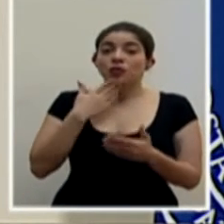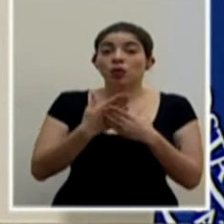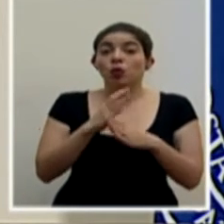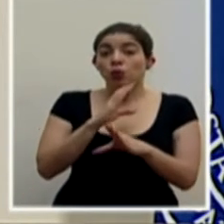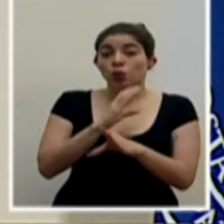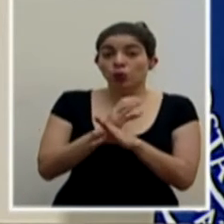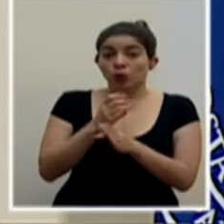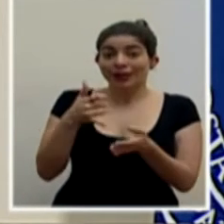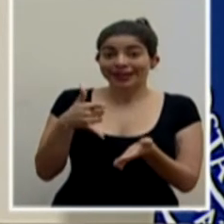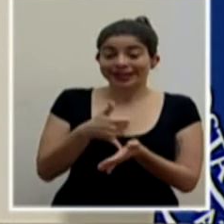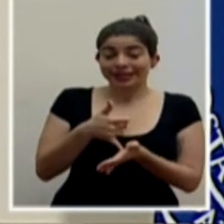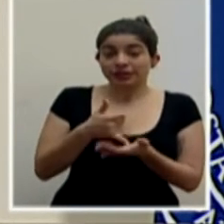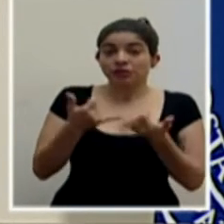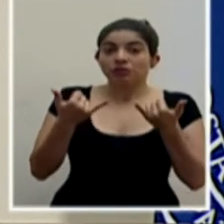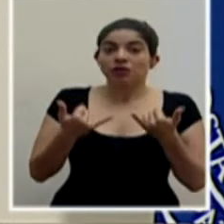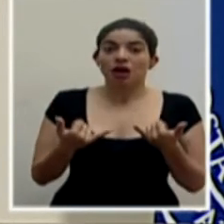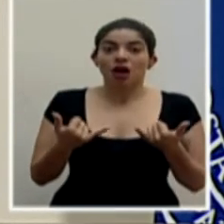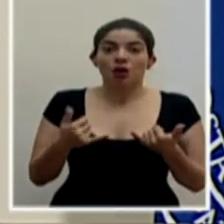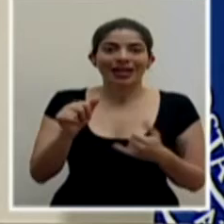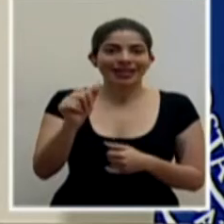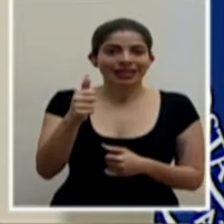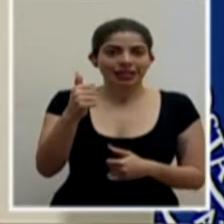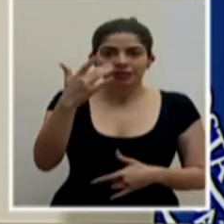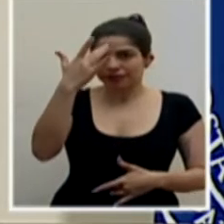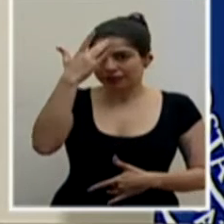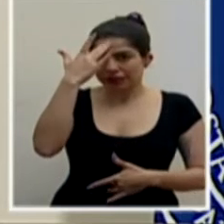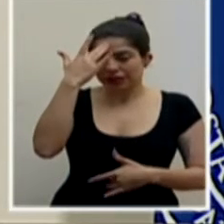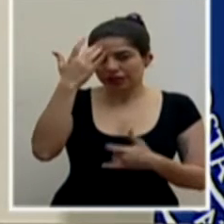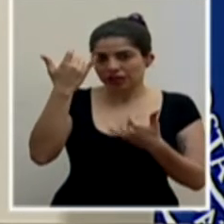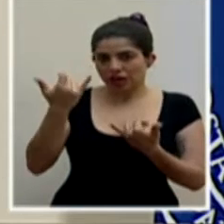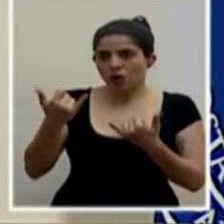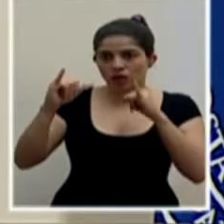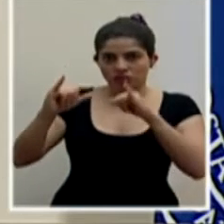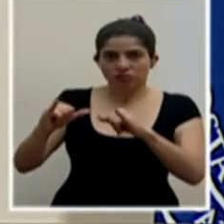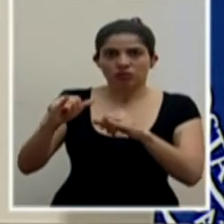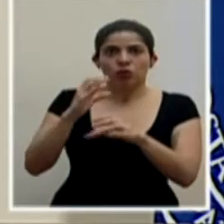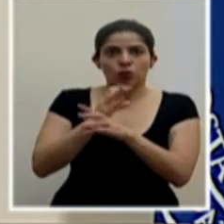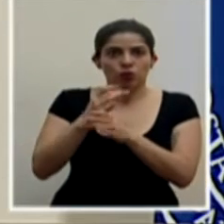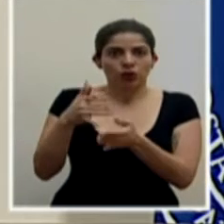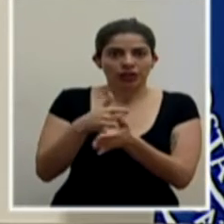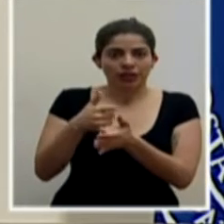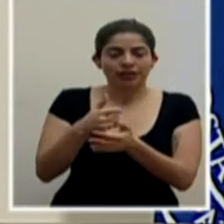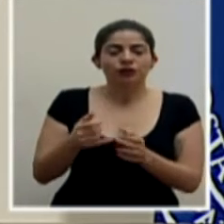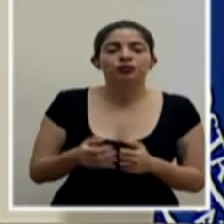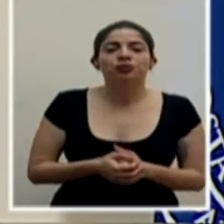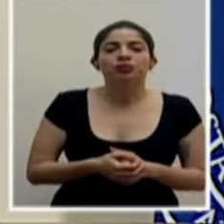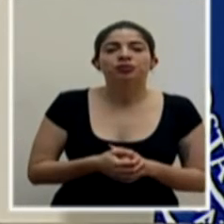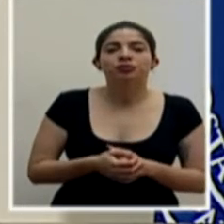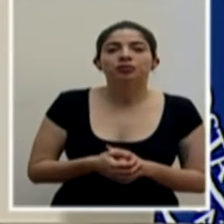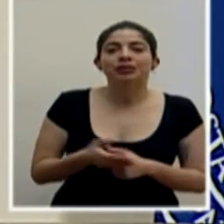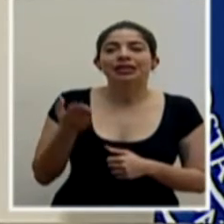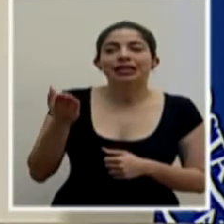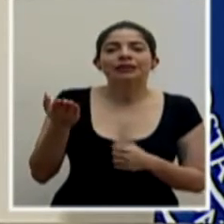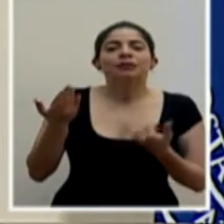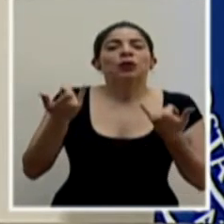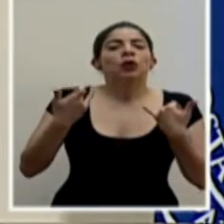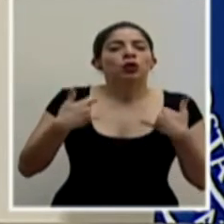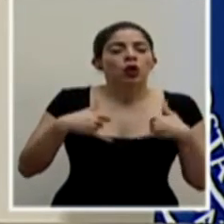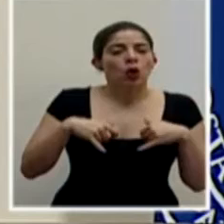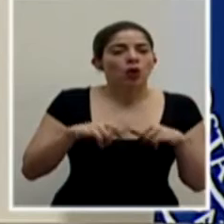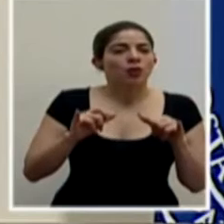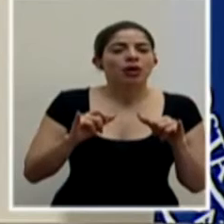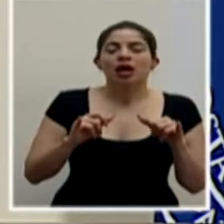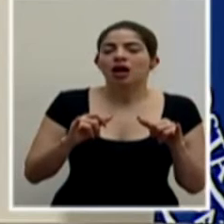cuidados intensivos, estamos en 10 pacientes internados hoy en una UCI. Eso todavía